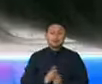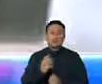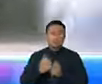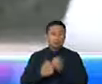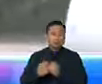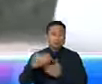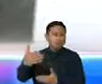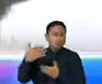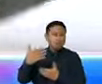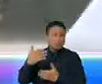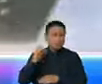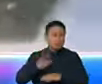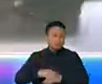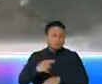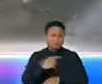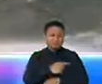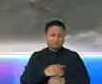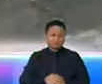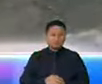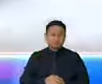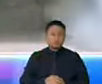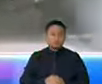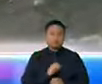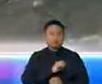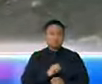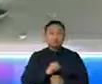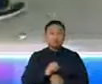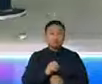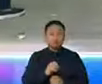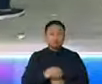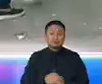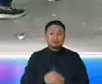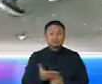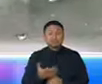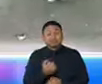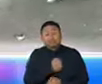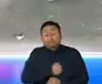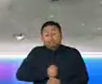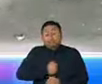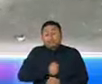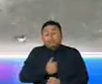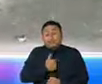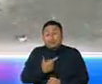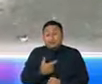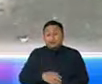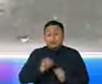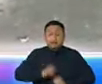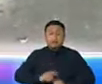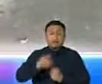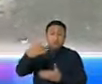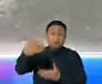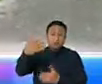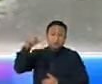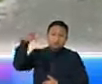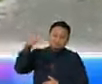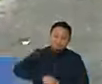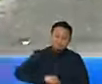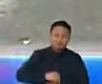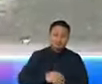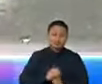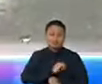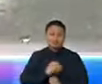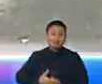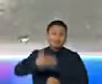maliciosa detrás de este señalamiento y la filtración de la información. Lamentablemente seguimos acostumbrados a esta política mala, a esta